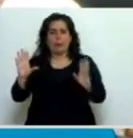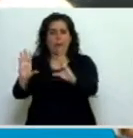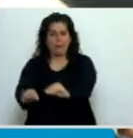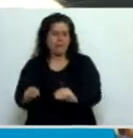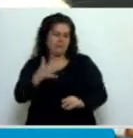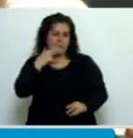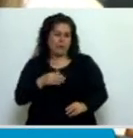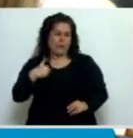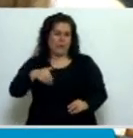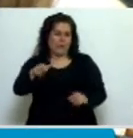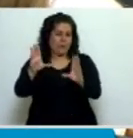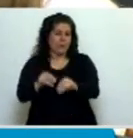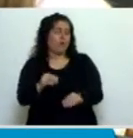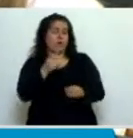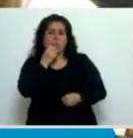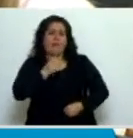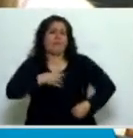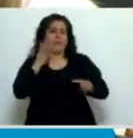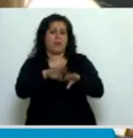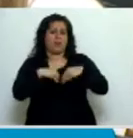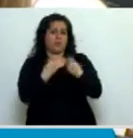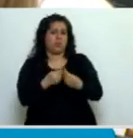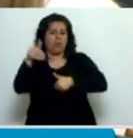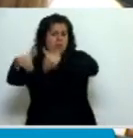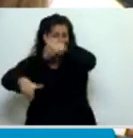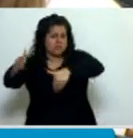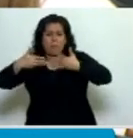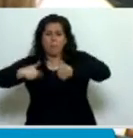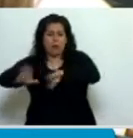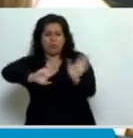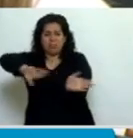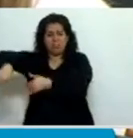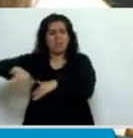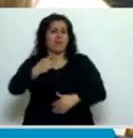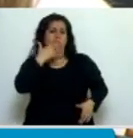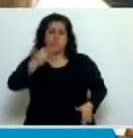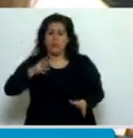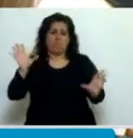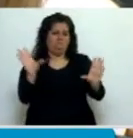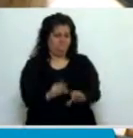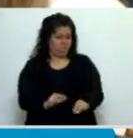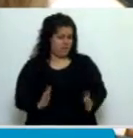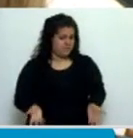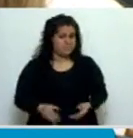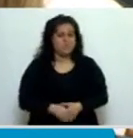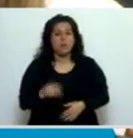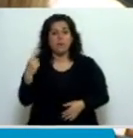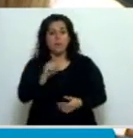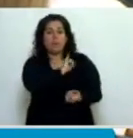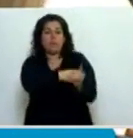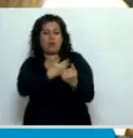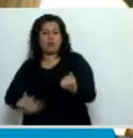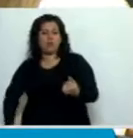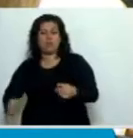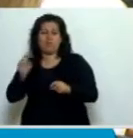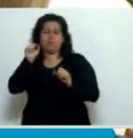Insisto, cualquiera sea el resultado de la elección. Según la Constitución, el Poder Ejecutivo es unipersonal